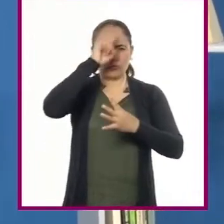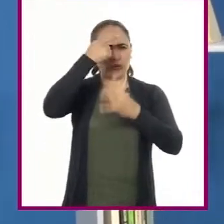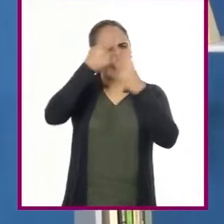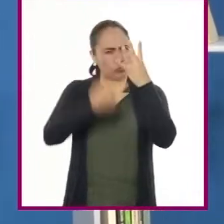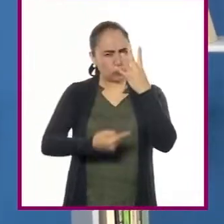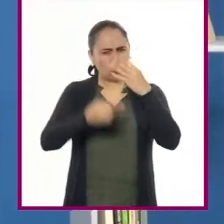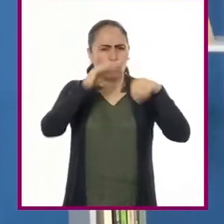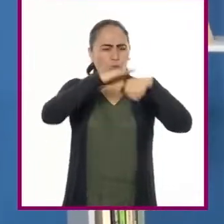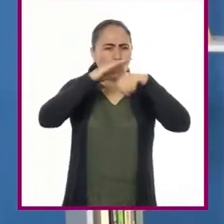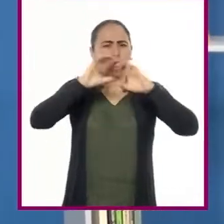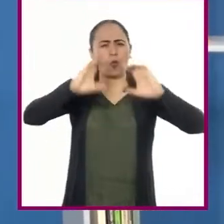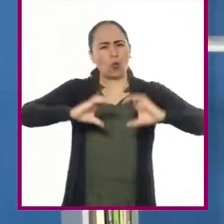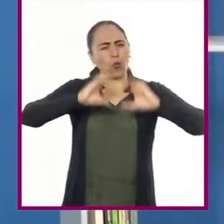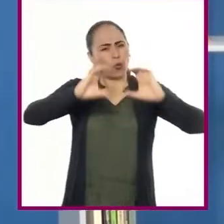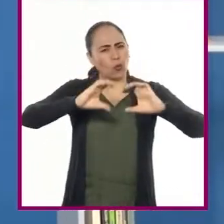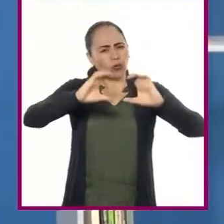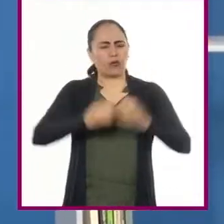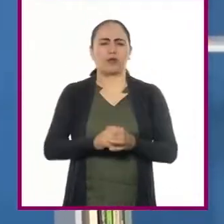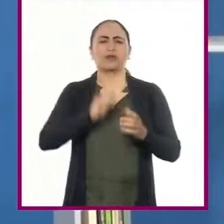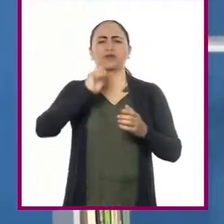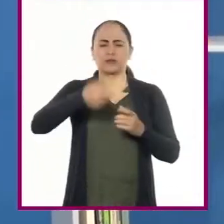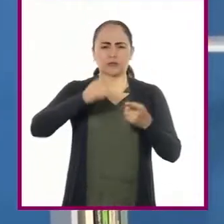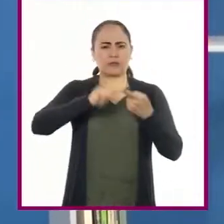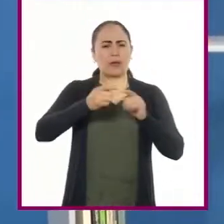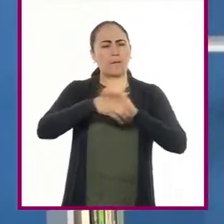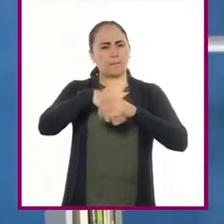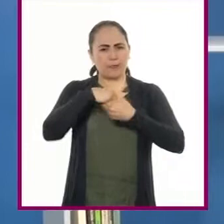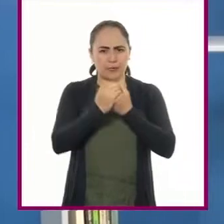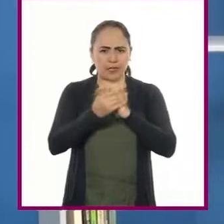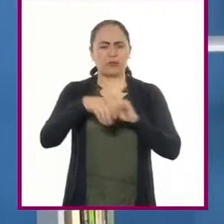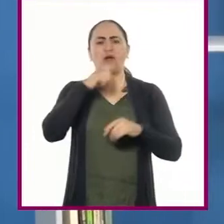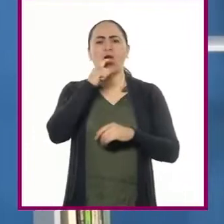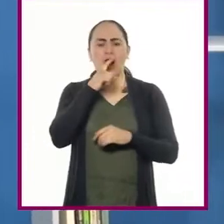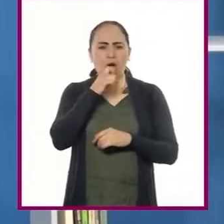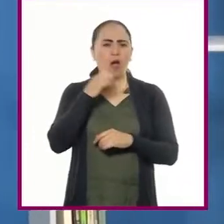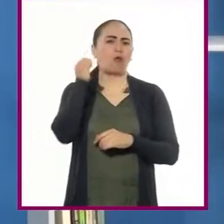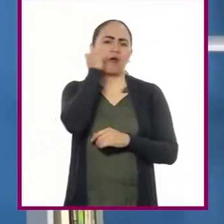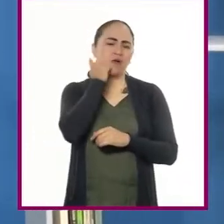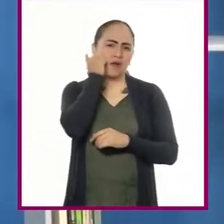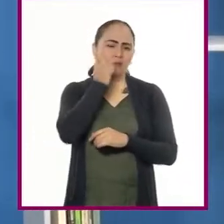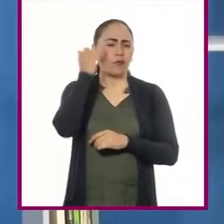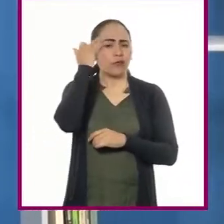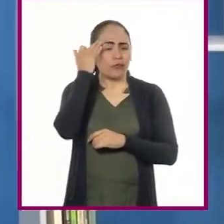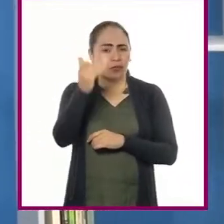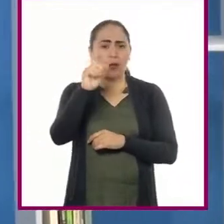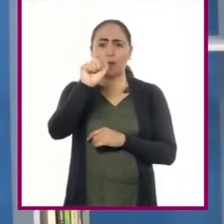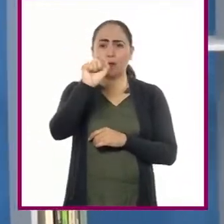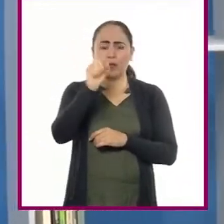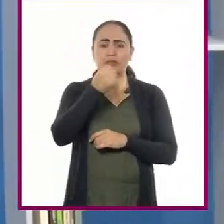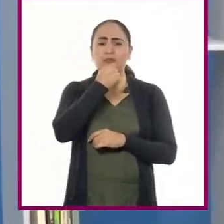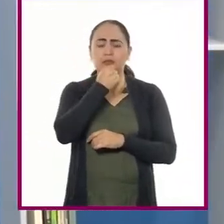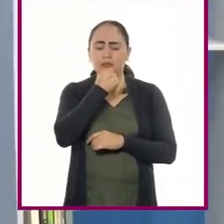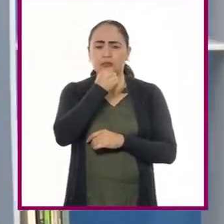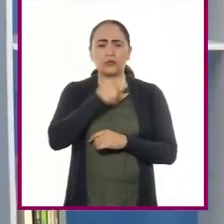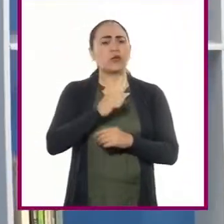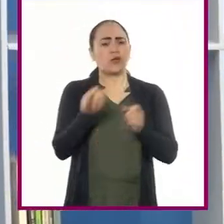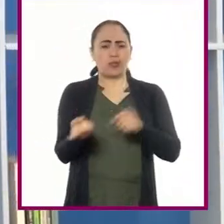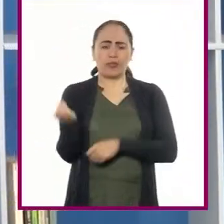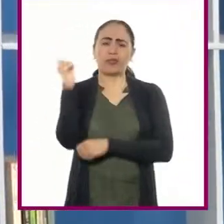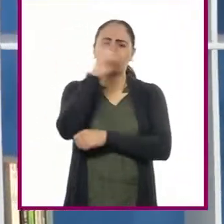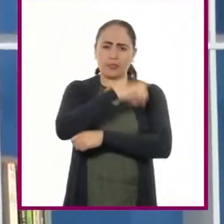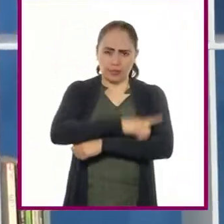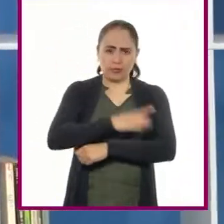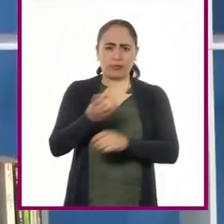medidas de prevención sanitaria. El lavado de manos con agua y jabón, por lo menos durante 20 segundos, varias veces al